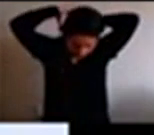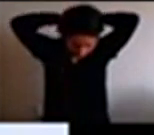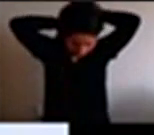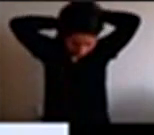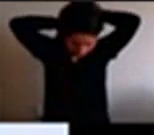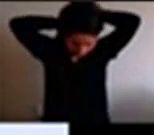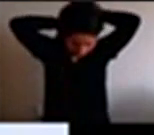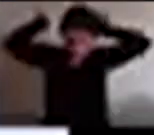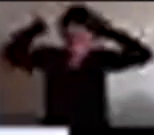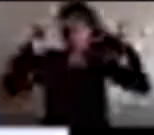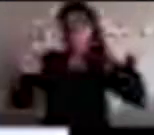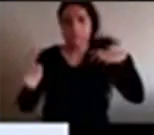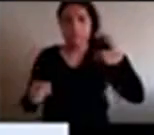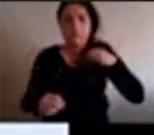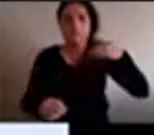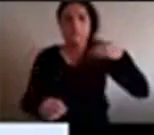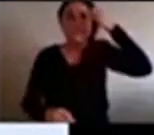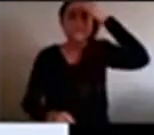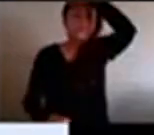Sí,